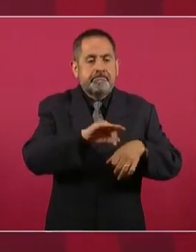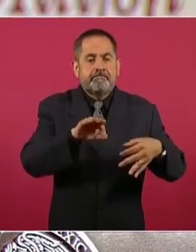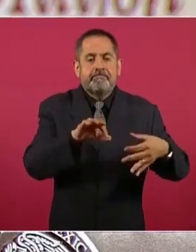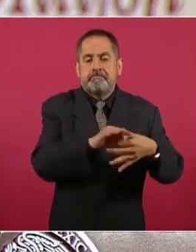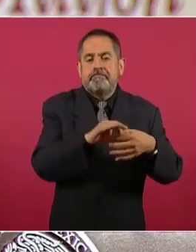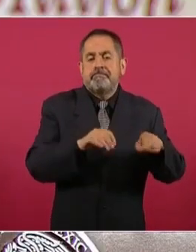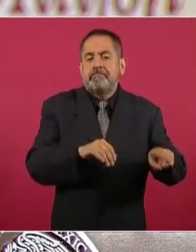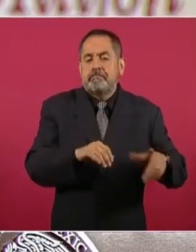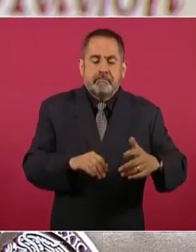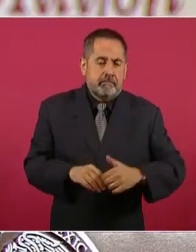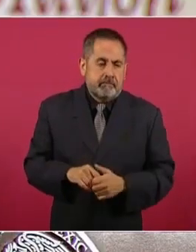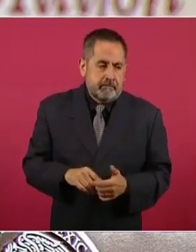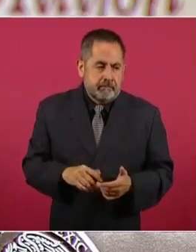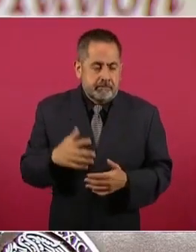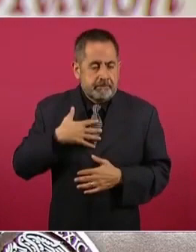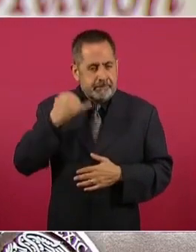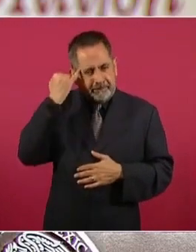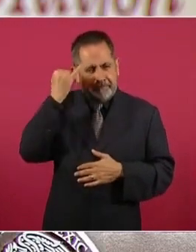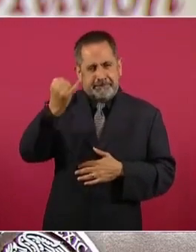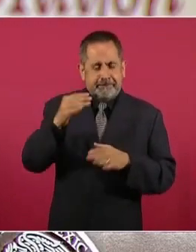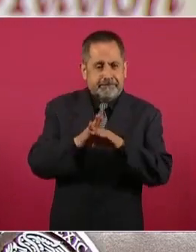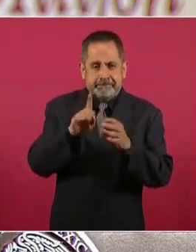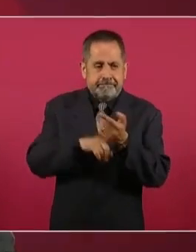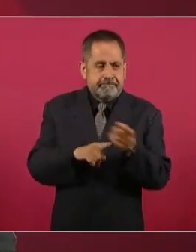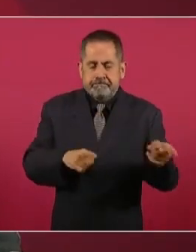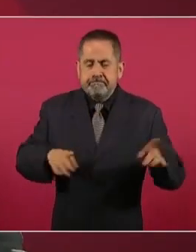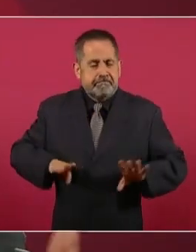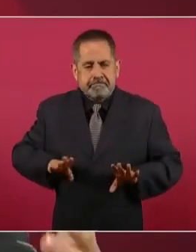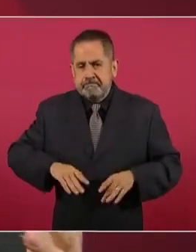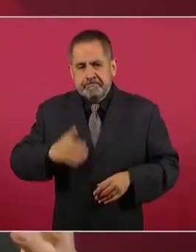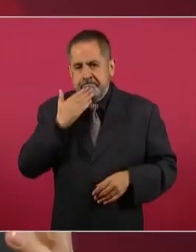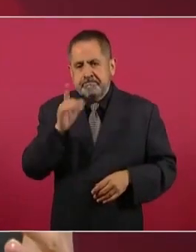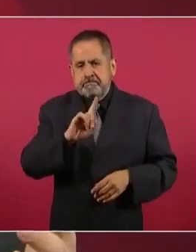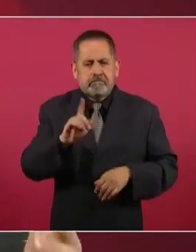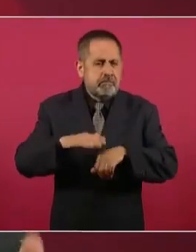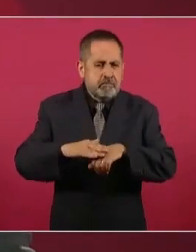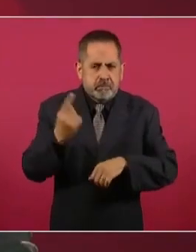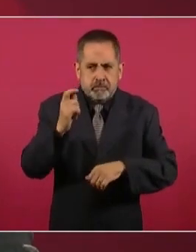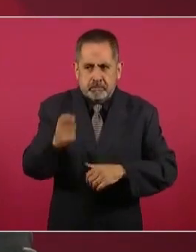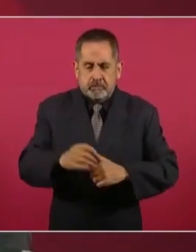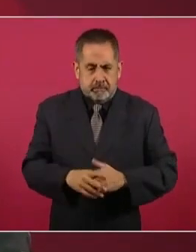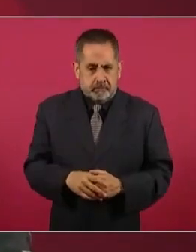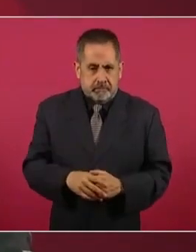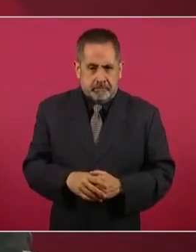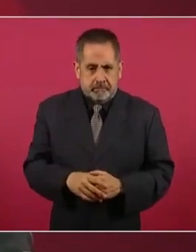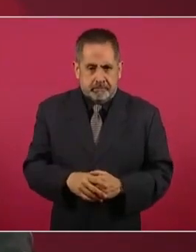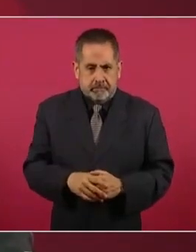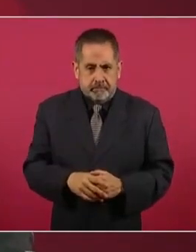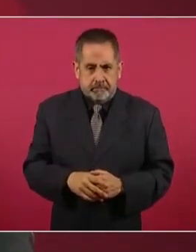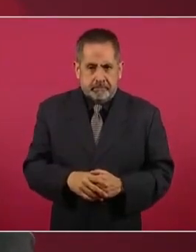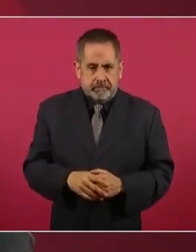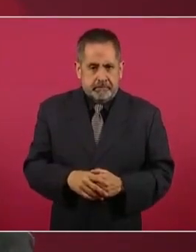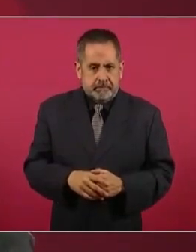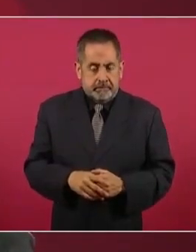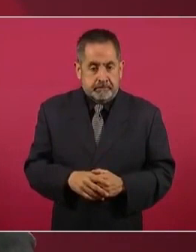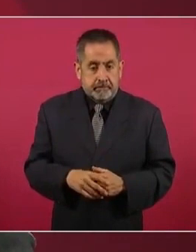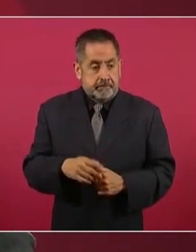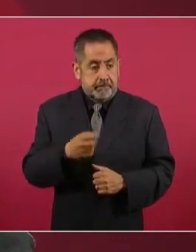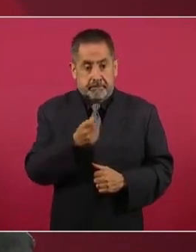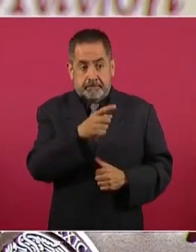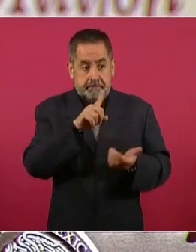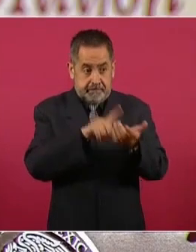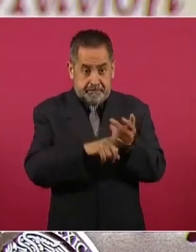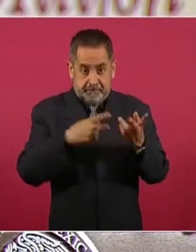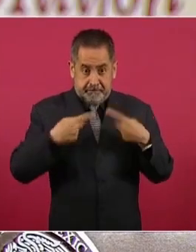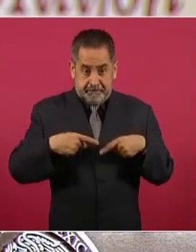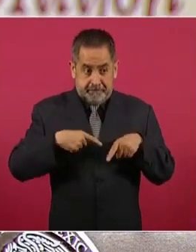esta idea y por qué decimos que es un asunto inconveniente? Las condiciones, incluso laborales, del